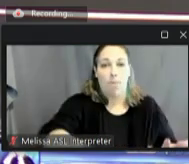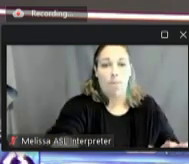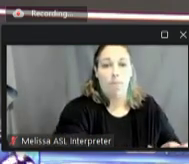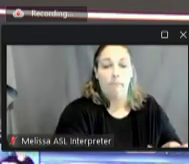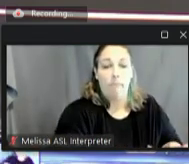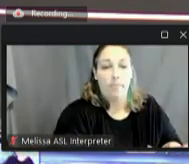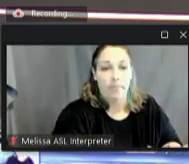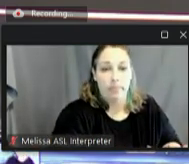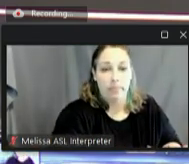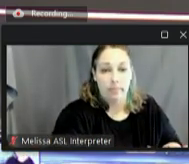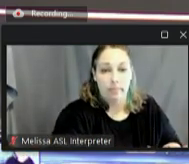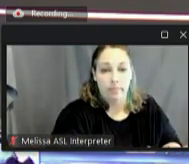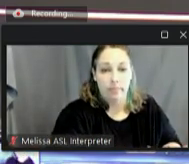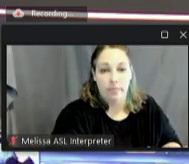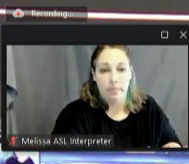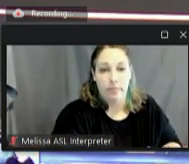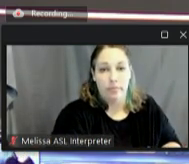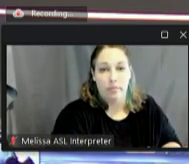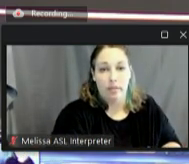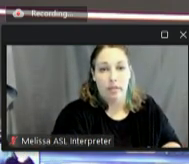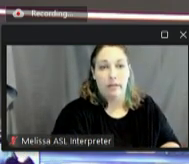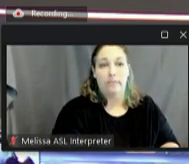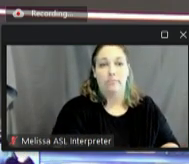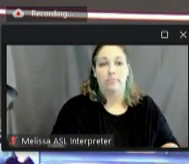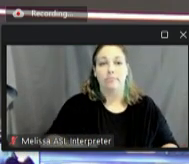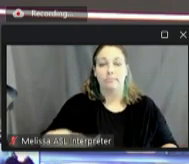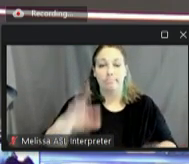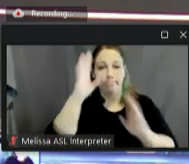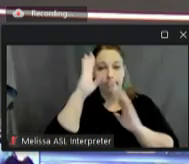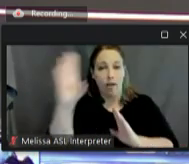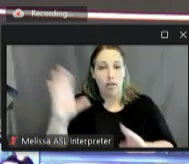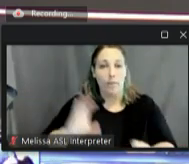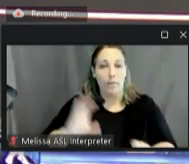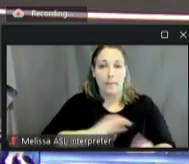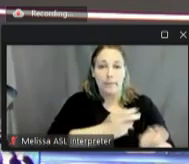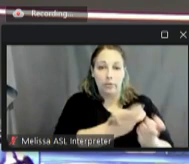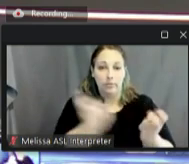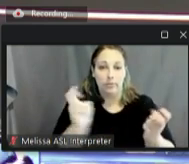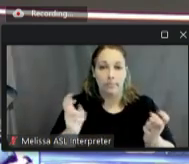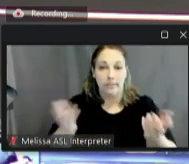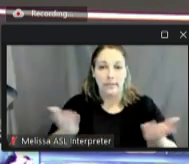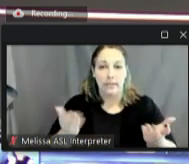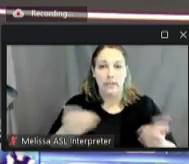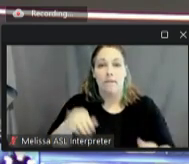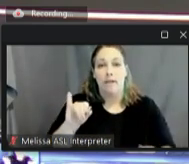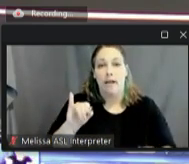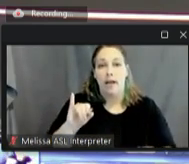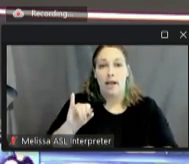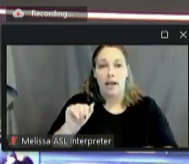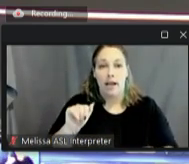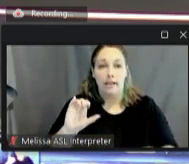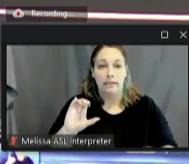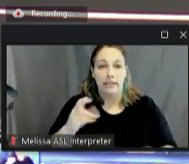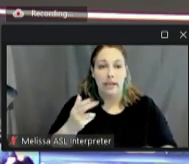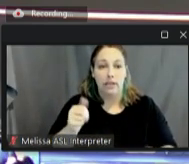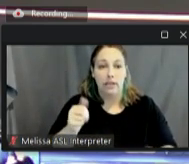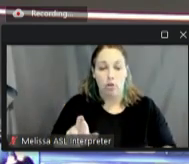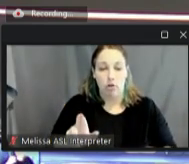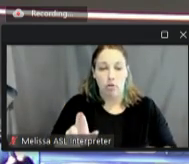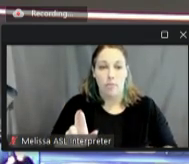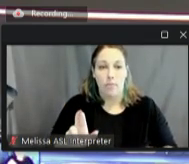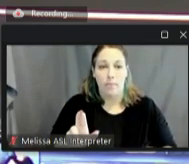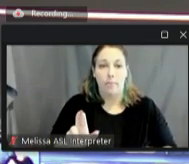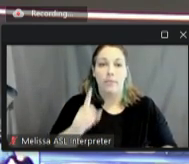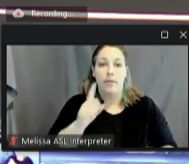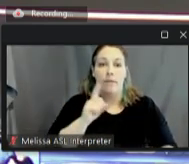Honorables miembros de la Comisión Interamericana de Derechos Humanos, representantes de la sociedad civil y demás público presente, en la esfera social